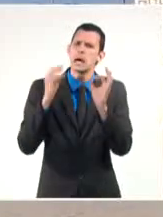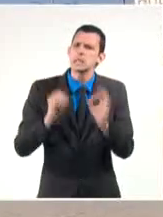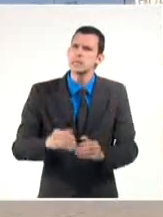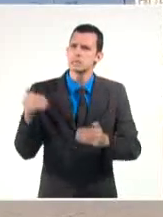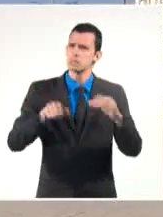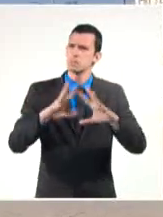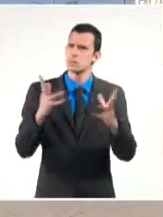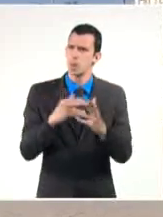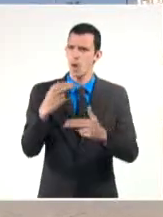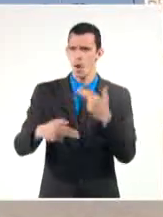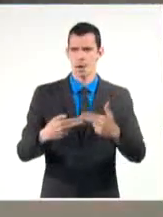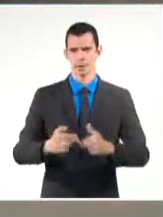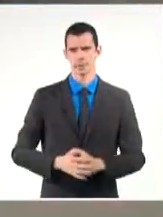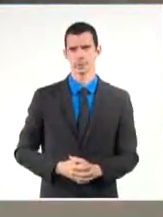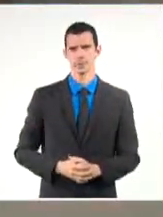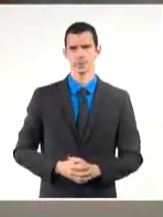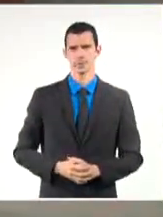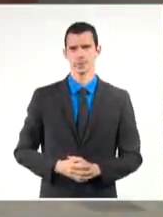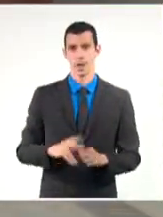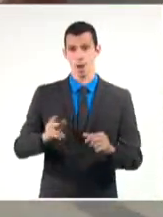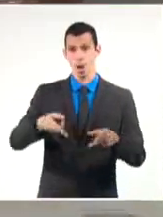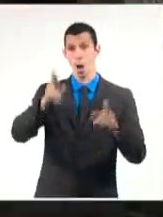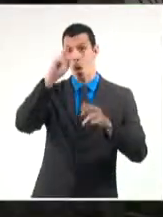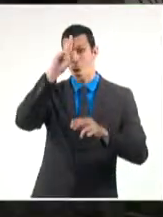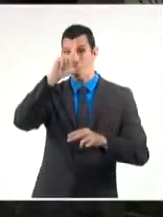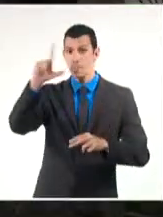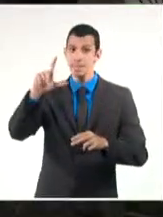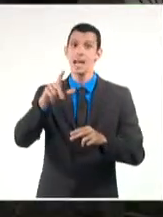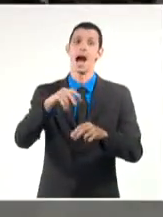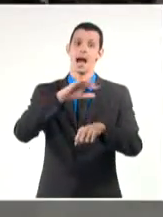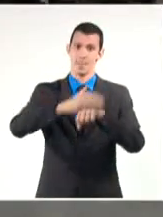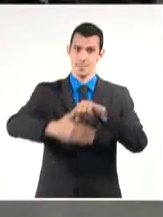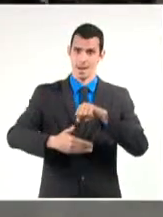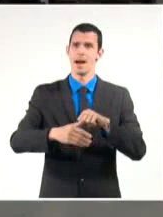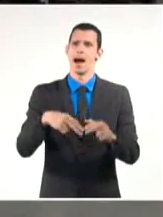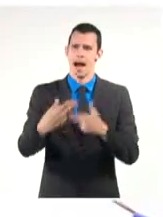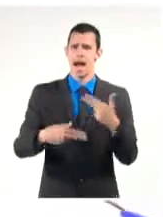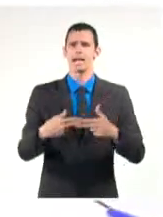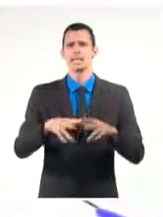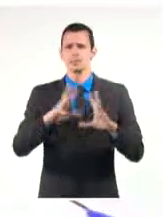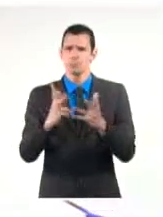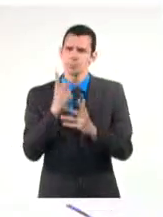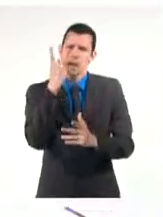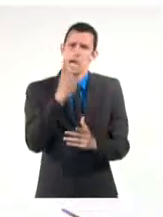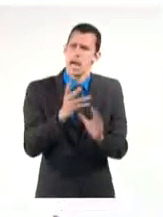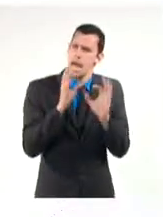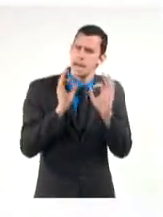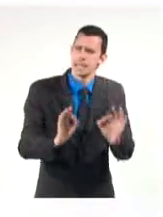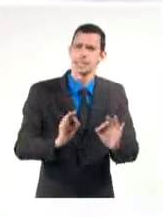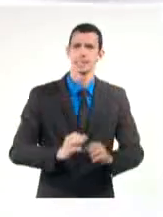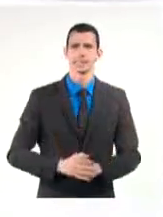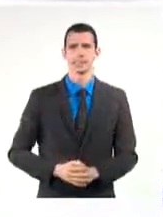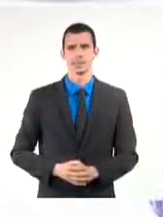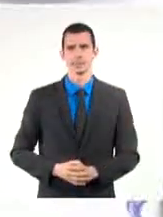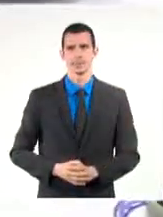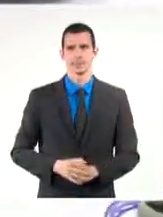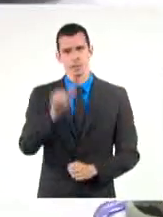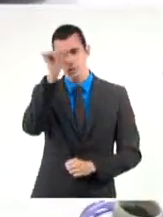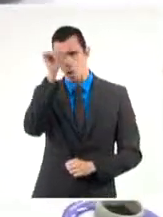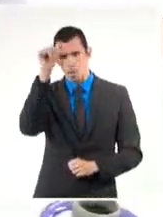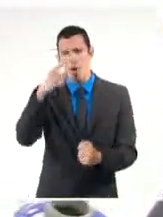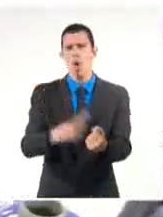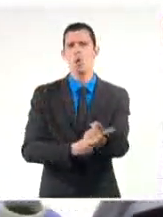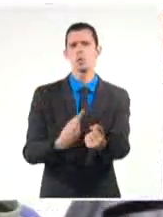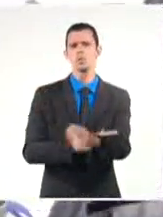El Hospital Clínico Quirúrgico Hermanos Ameijeiras, institución de referencia para la asistencia médica en la nación, habilitará este domingo uno de